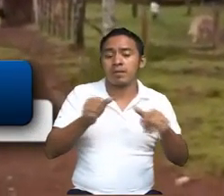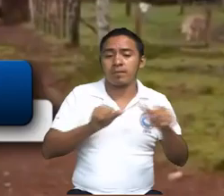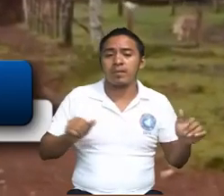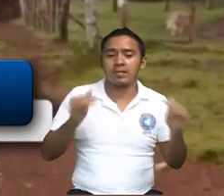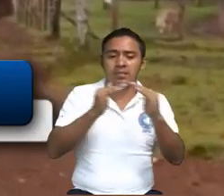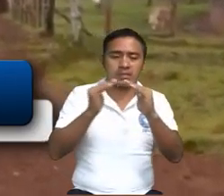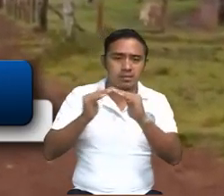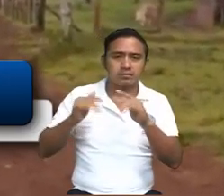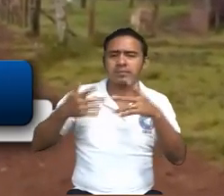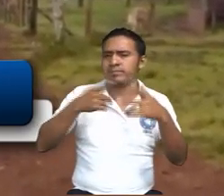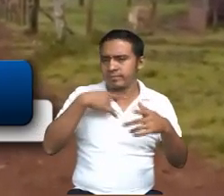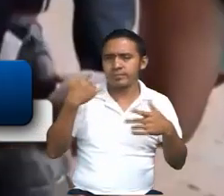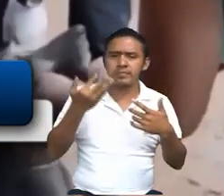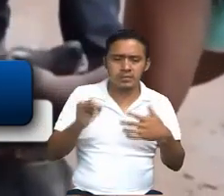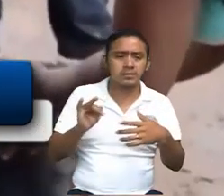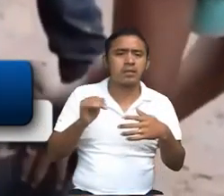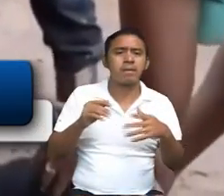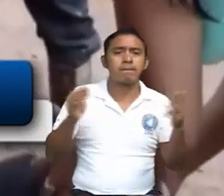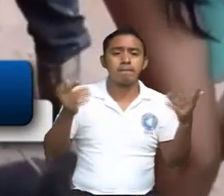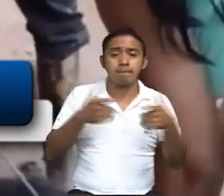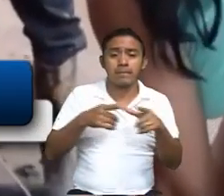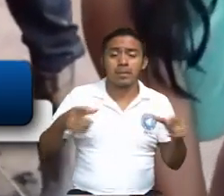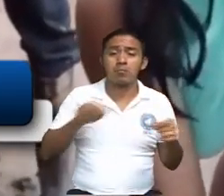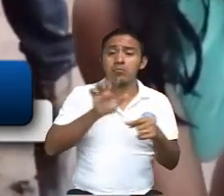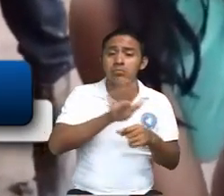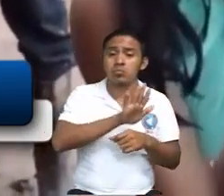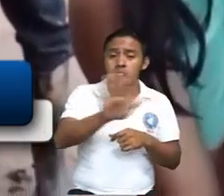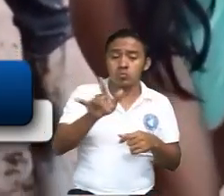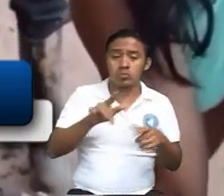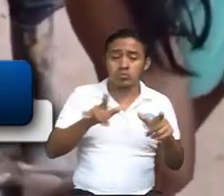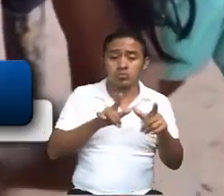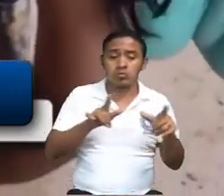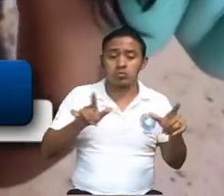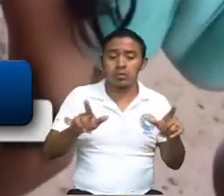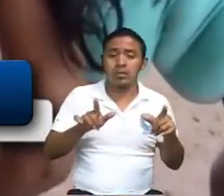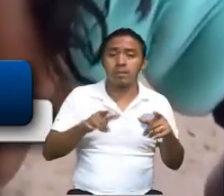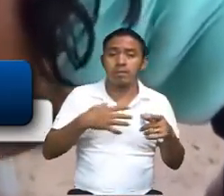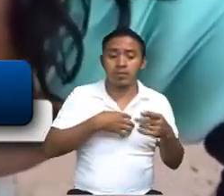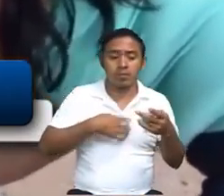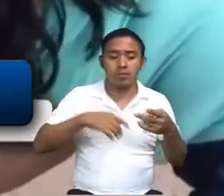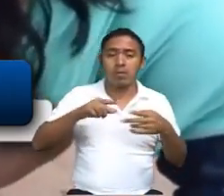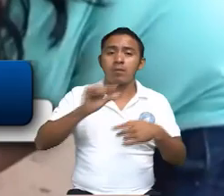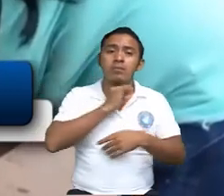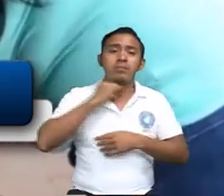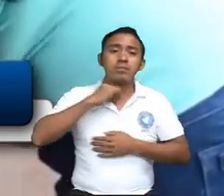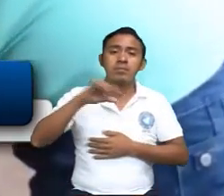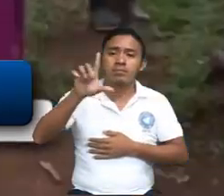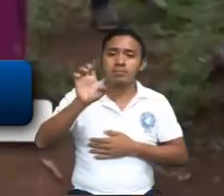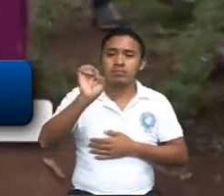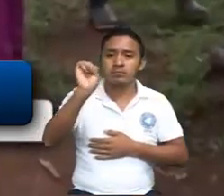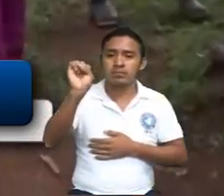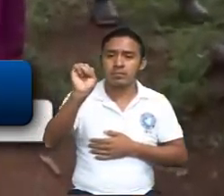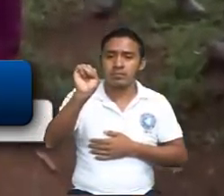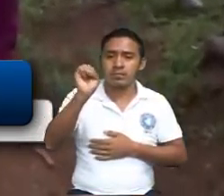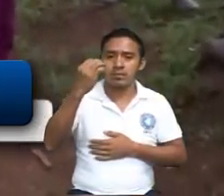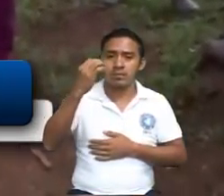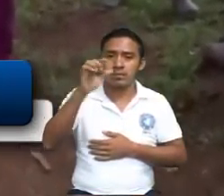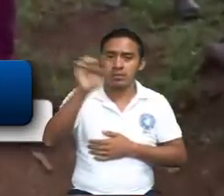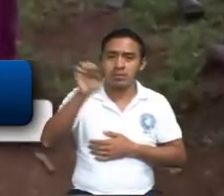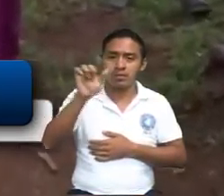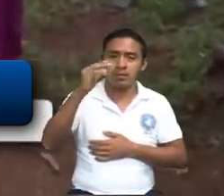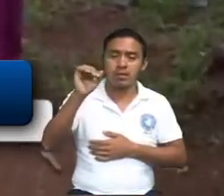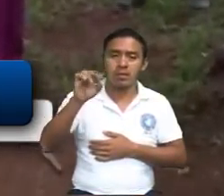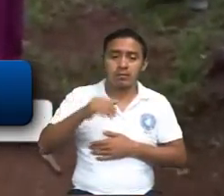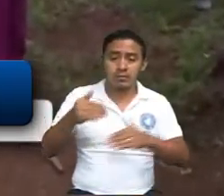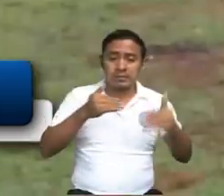cierto, estamos en Managua, pero el lado de ustedes, de Monseñor Lescano, hay una parte que tiene muy cercana al lago de Managua, el